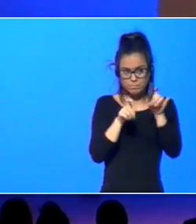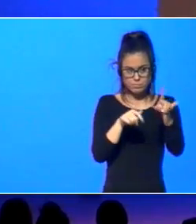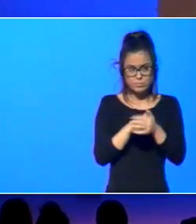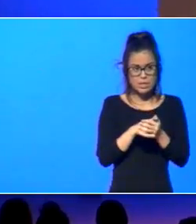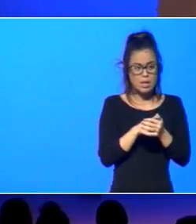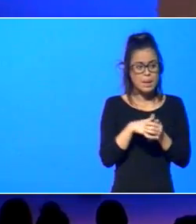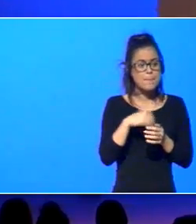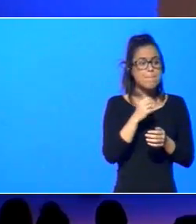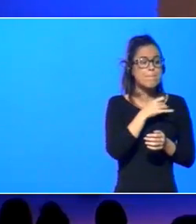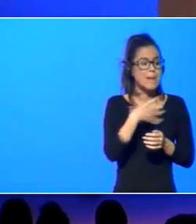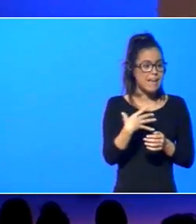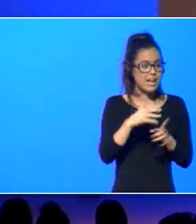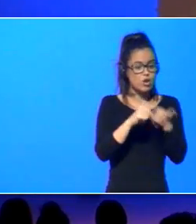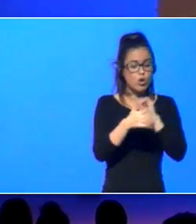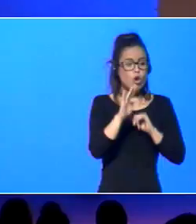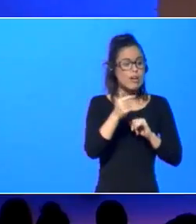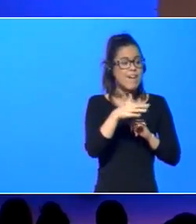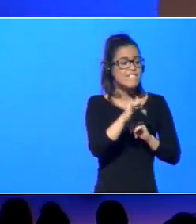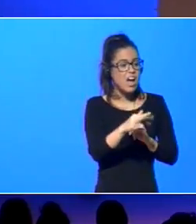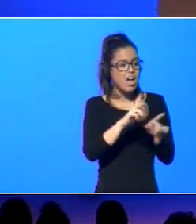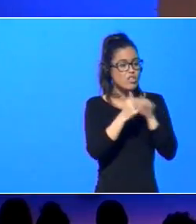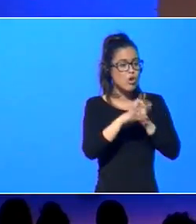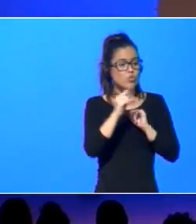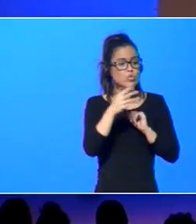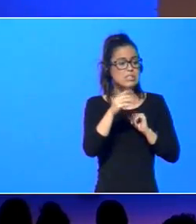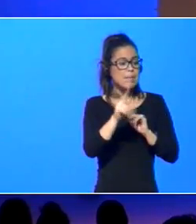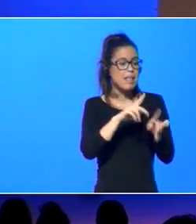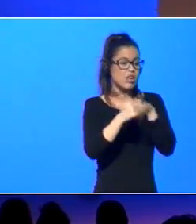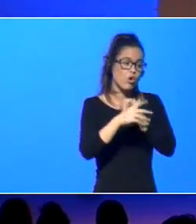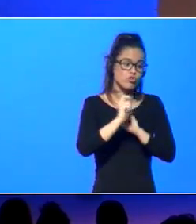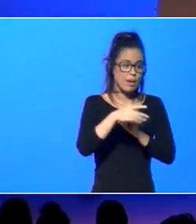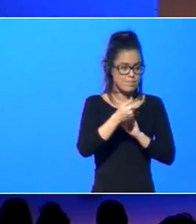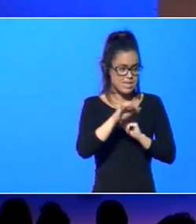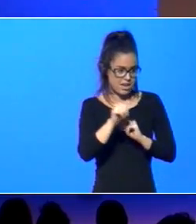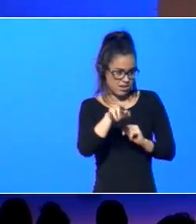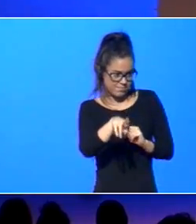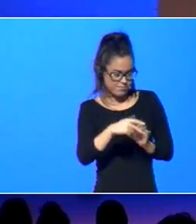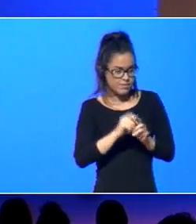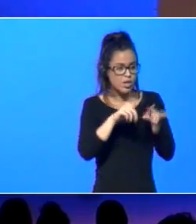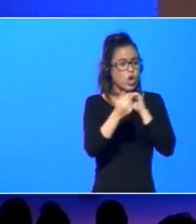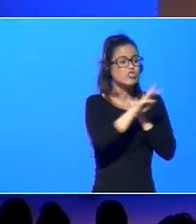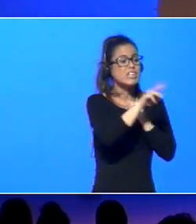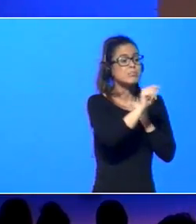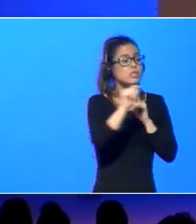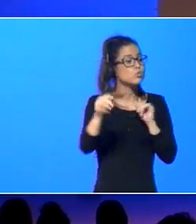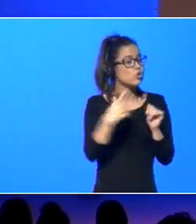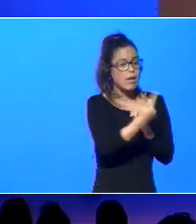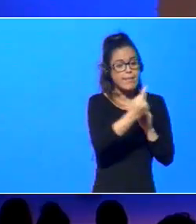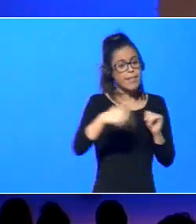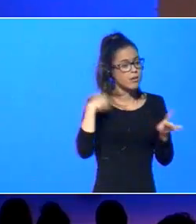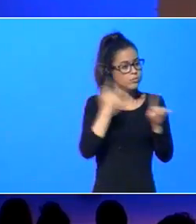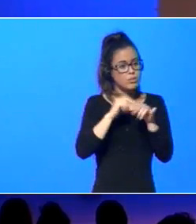Blanca, seguirá Rafa, continuará Isabel y acabarás tú, Xavier. Entonces, tenéis 3 minutos para hacer esa última